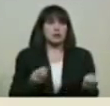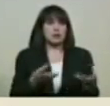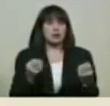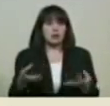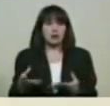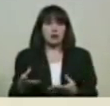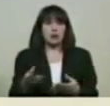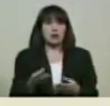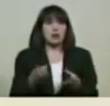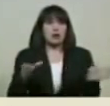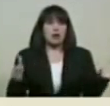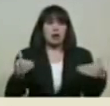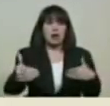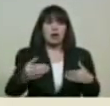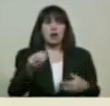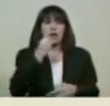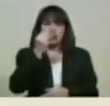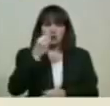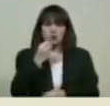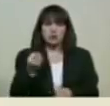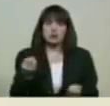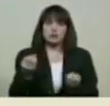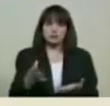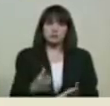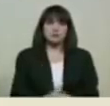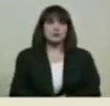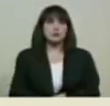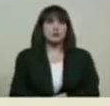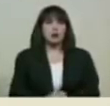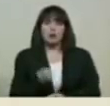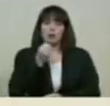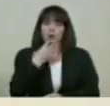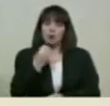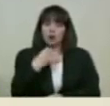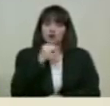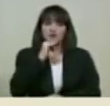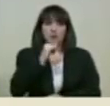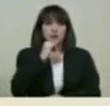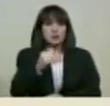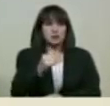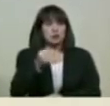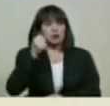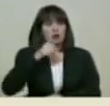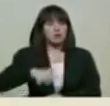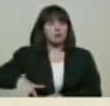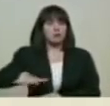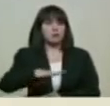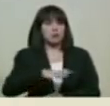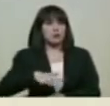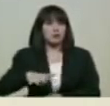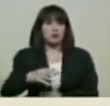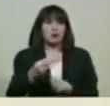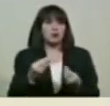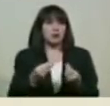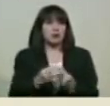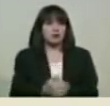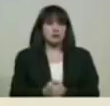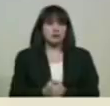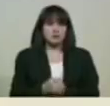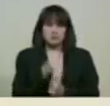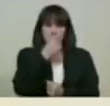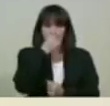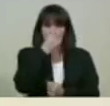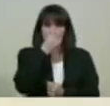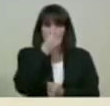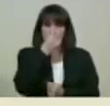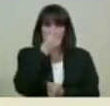de las cajas clave. Buenas noticias para nuestro pueblo. Hemos afinado incluso los métodos de